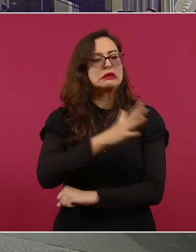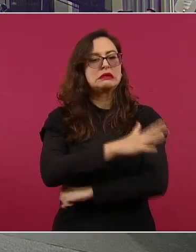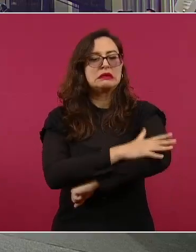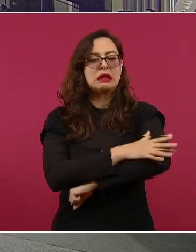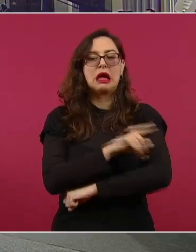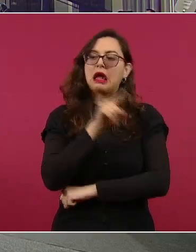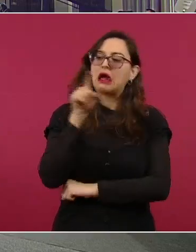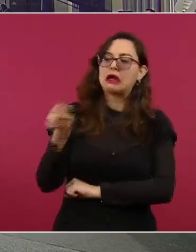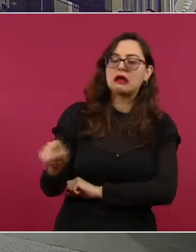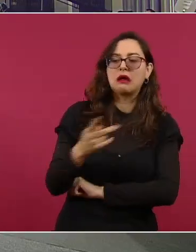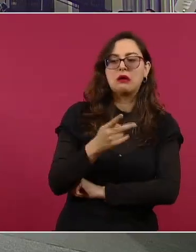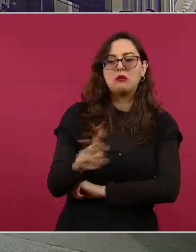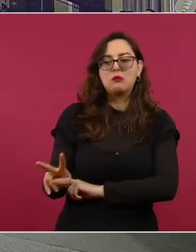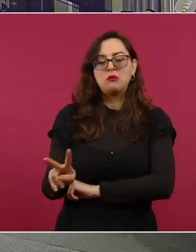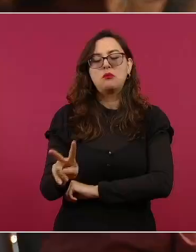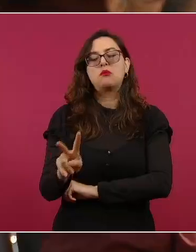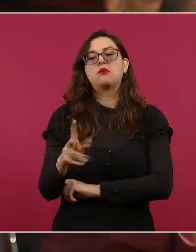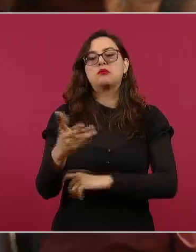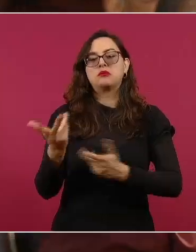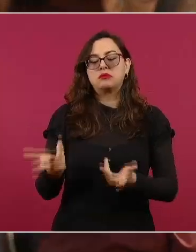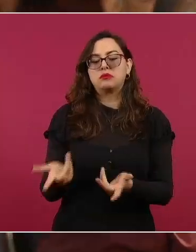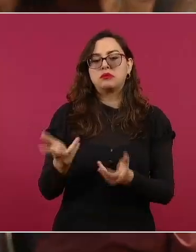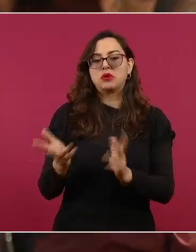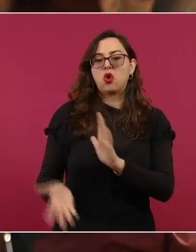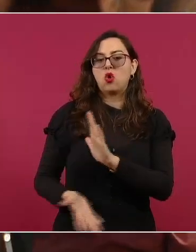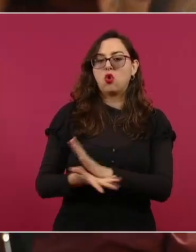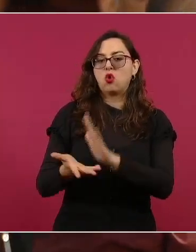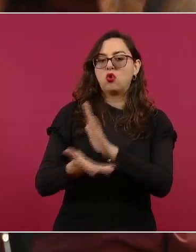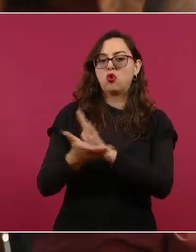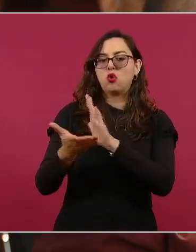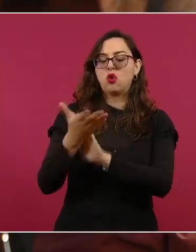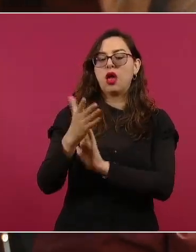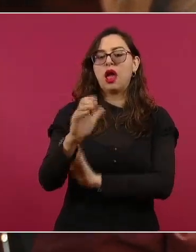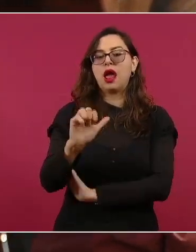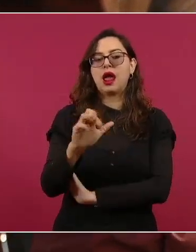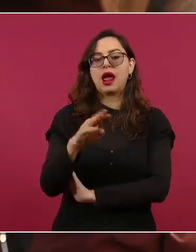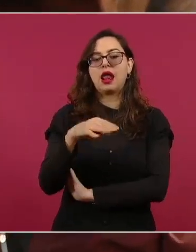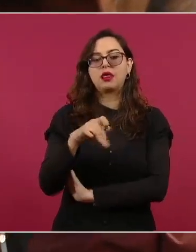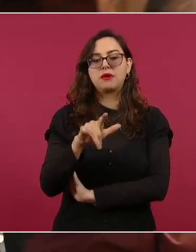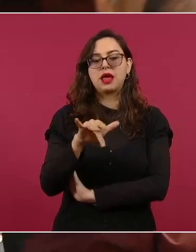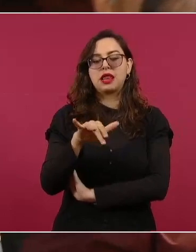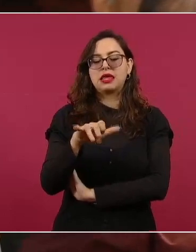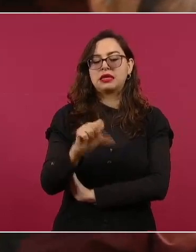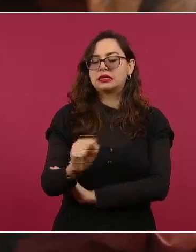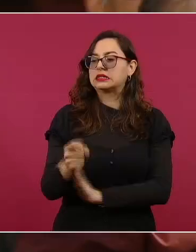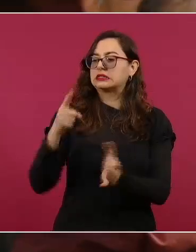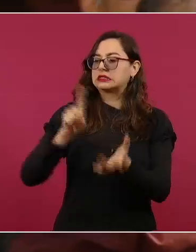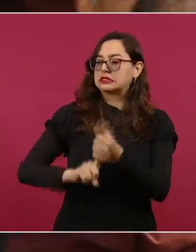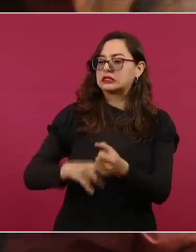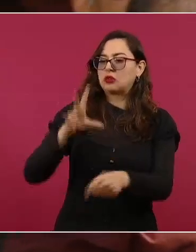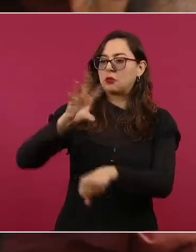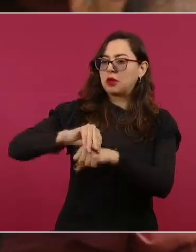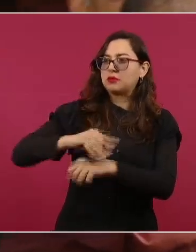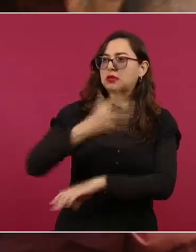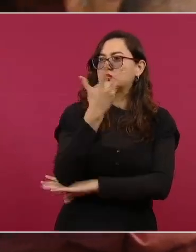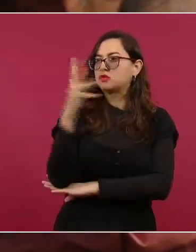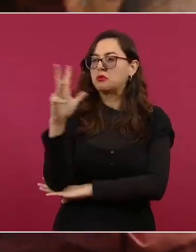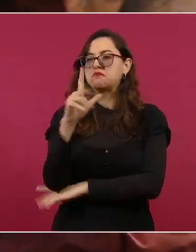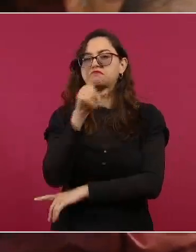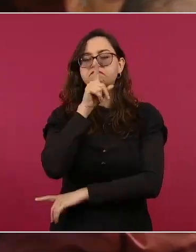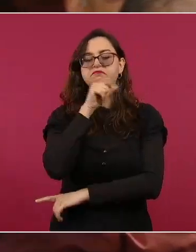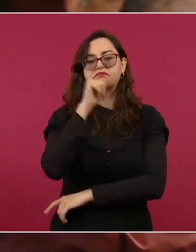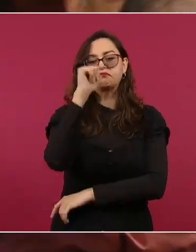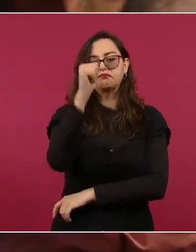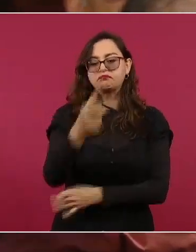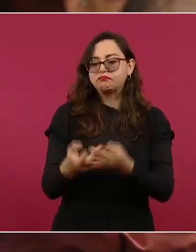conchas chinas en la construcción del desarrollo Carmelinas, que no cuenta con permisos de impacto ambiental, violando el